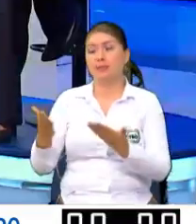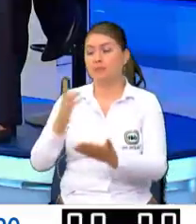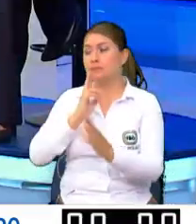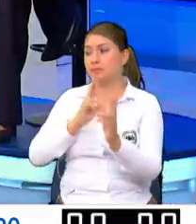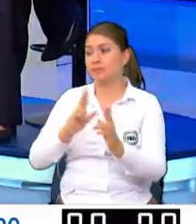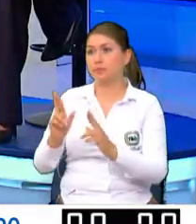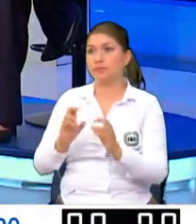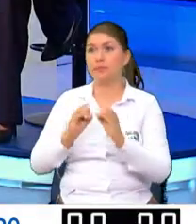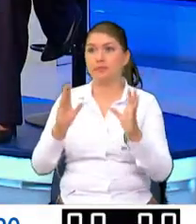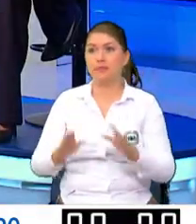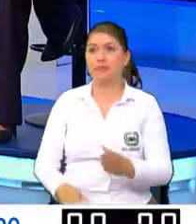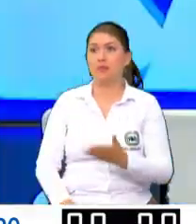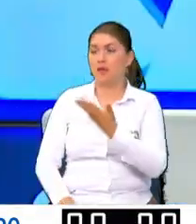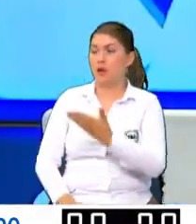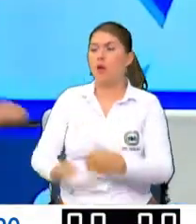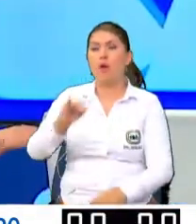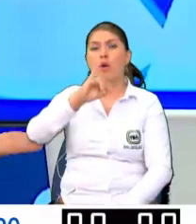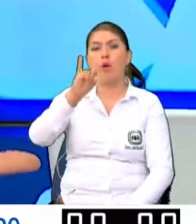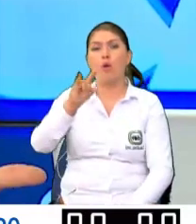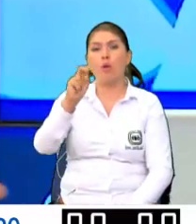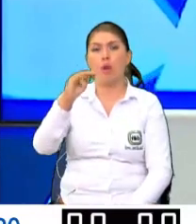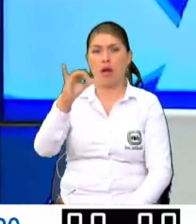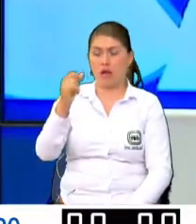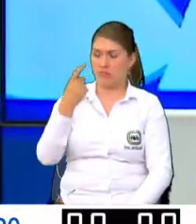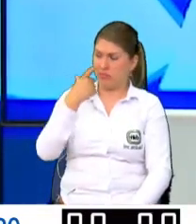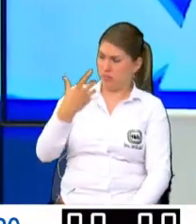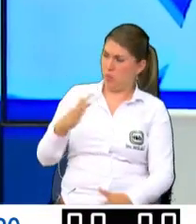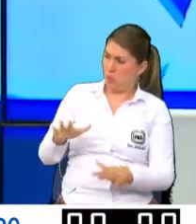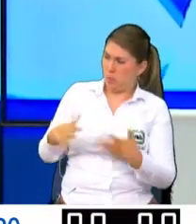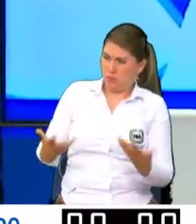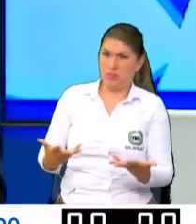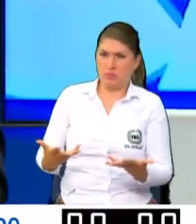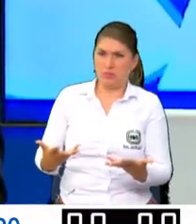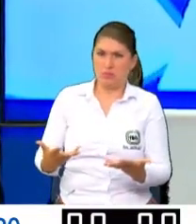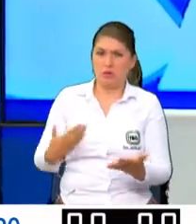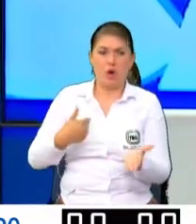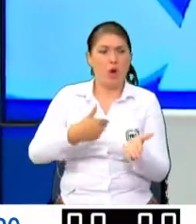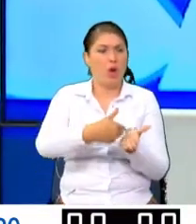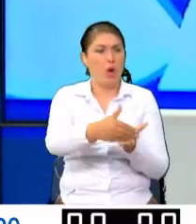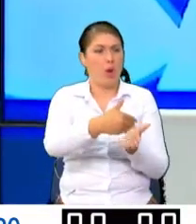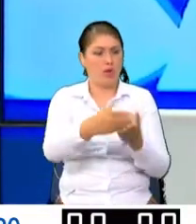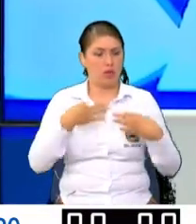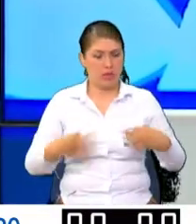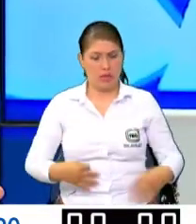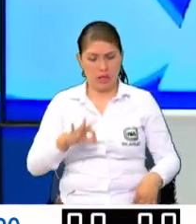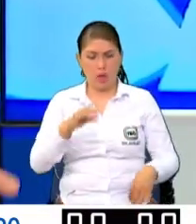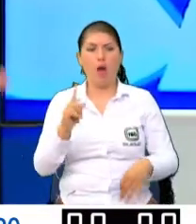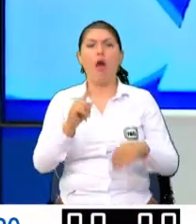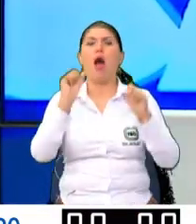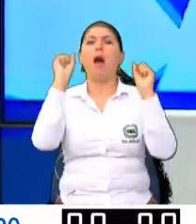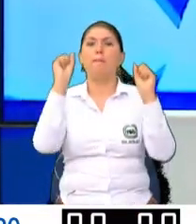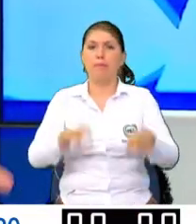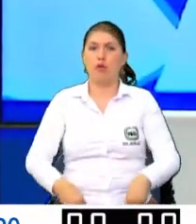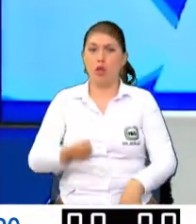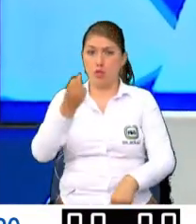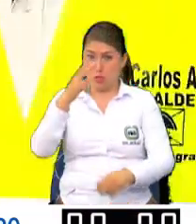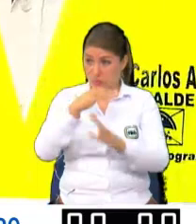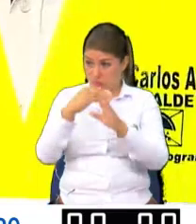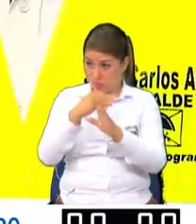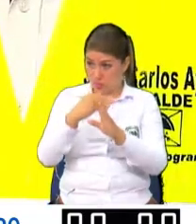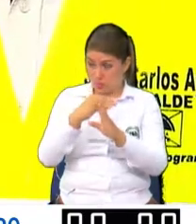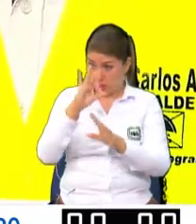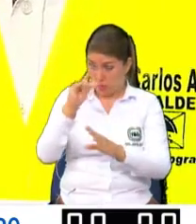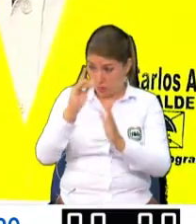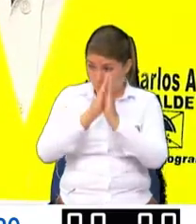y para juan carlos que dice me llamó la atención como así que cuando estábamos comprando la pinta del 31 aprobaron a las 12 del día del